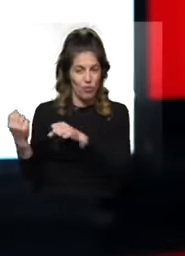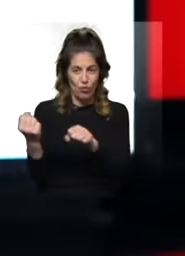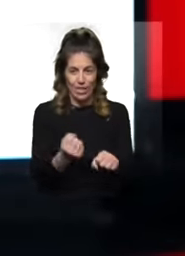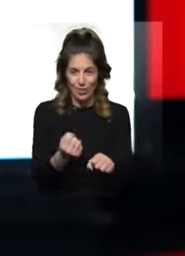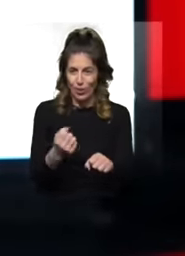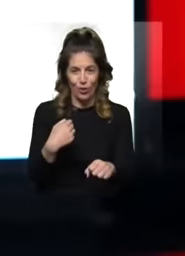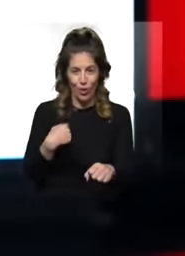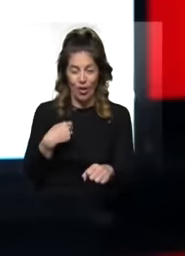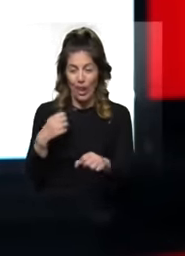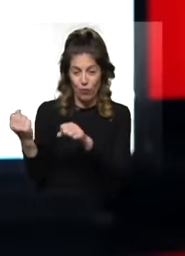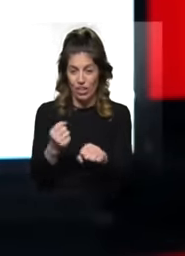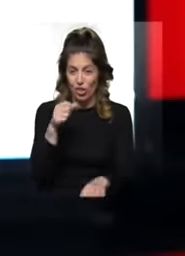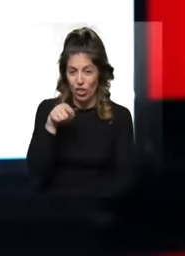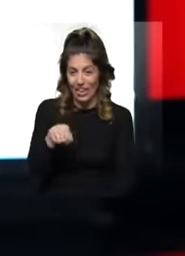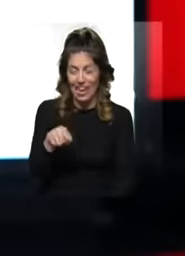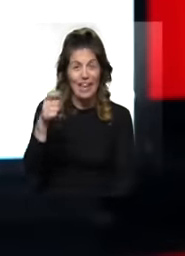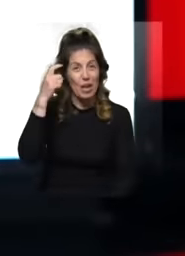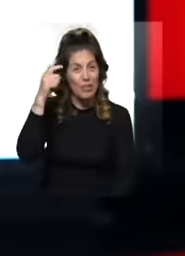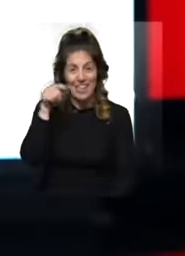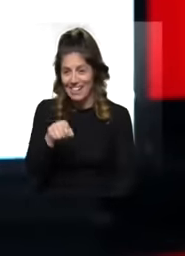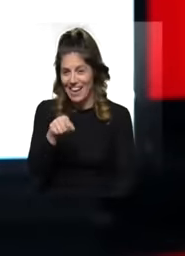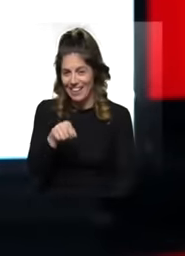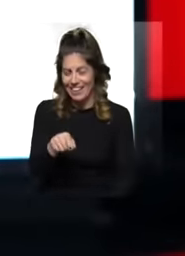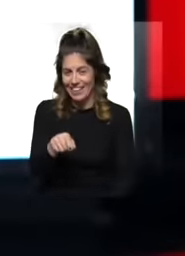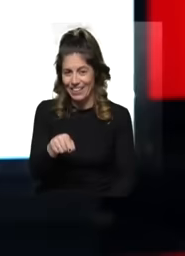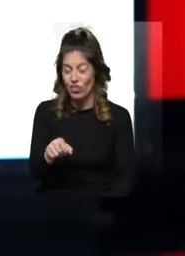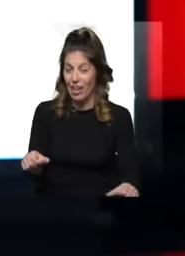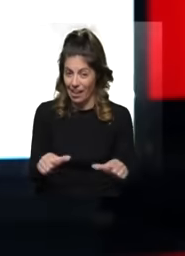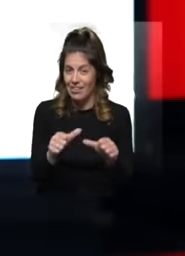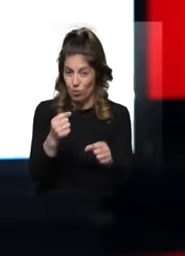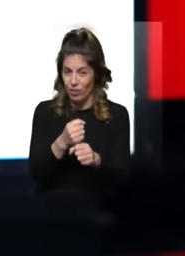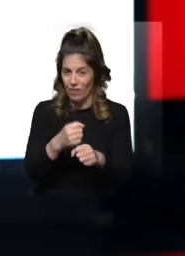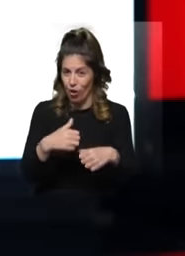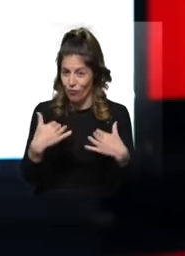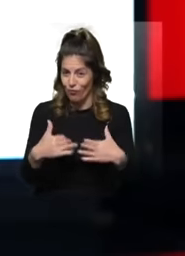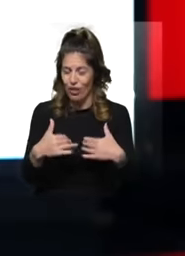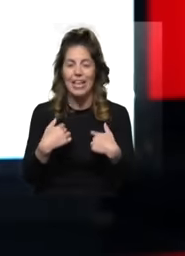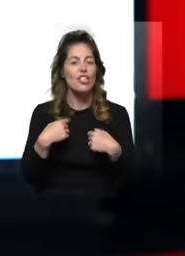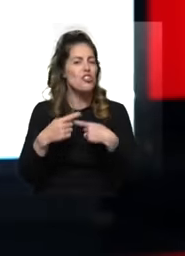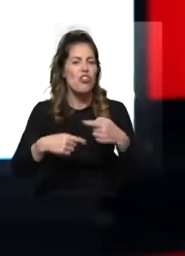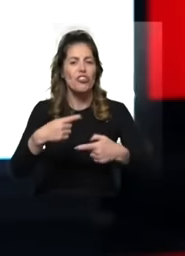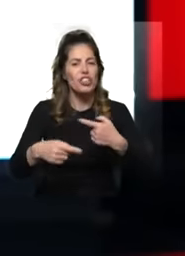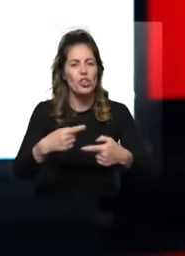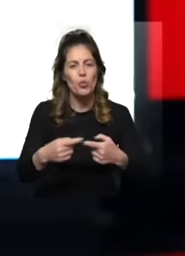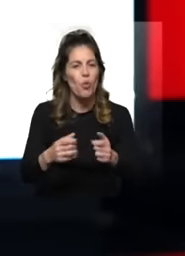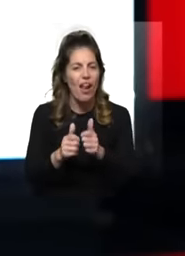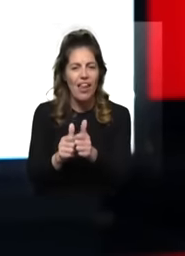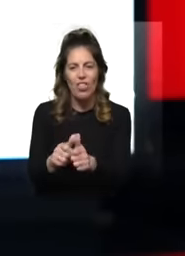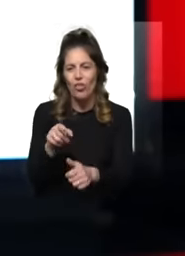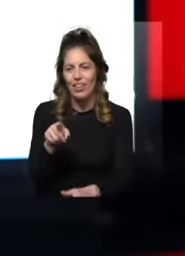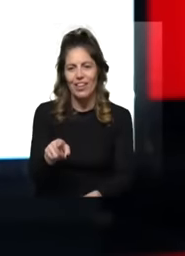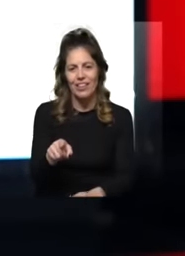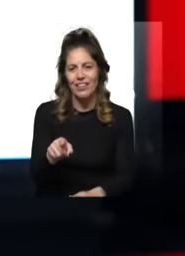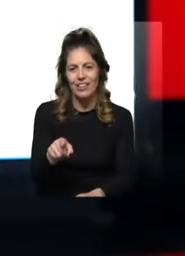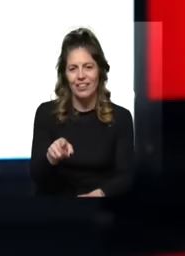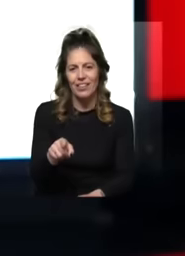fundación de Mario, ¿qué pensaría Mario en este caso? Así que es como que sigo al lado de Mario.